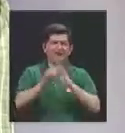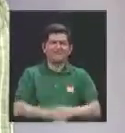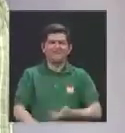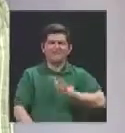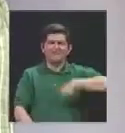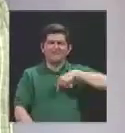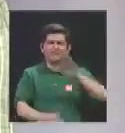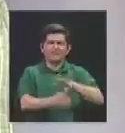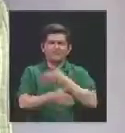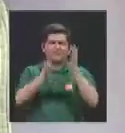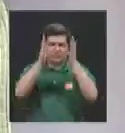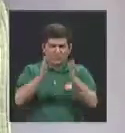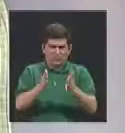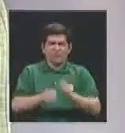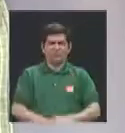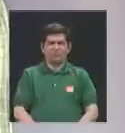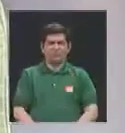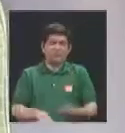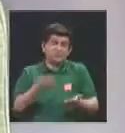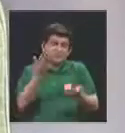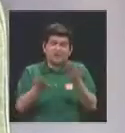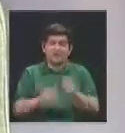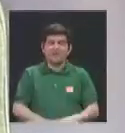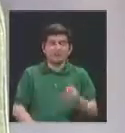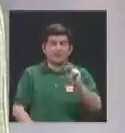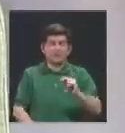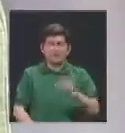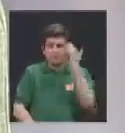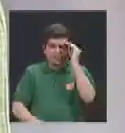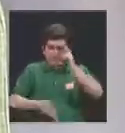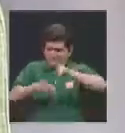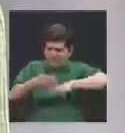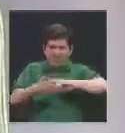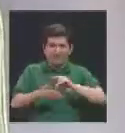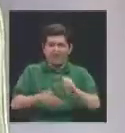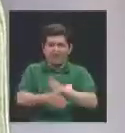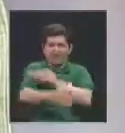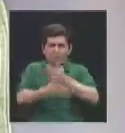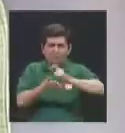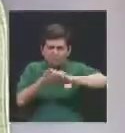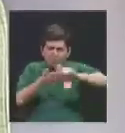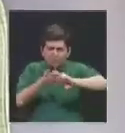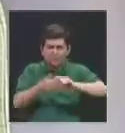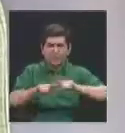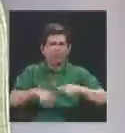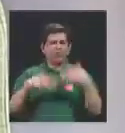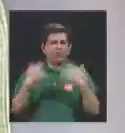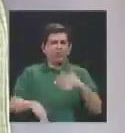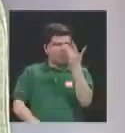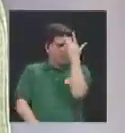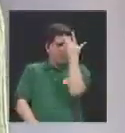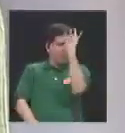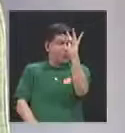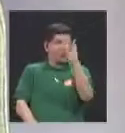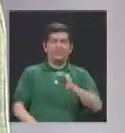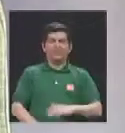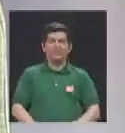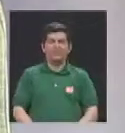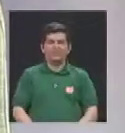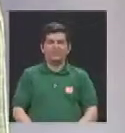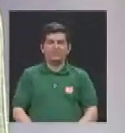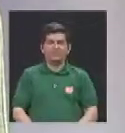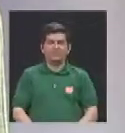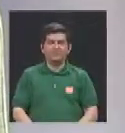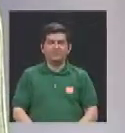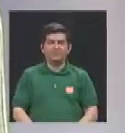El oído interno digamos, yo llego a a una reunión de